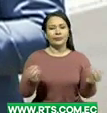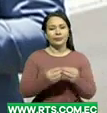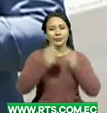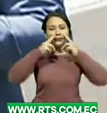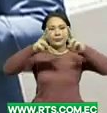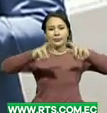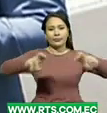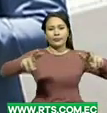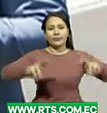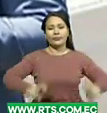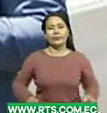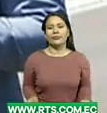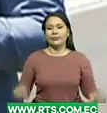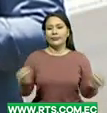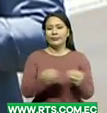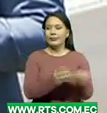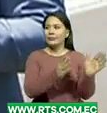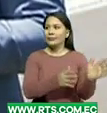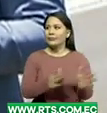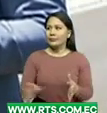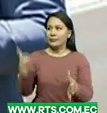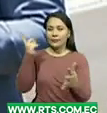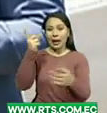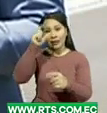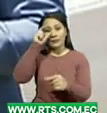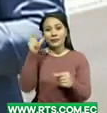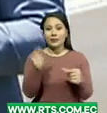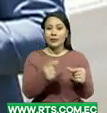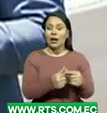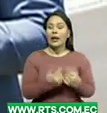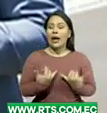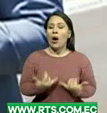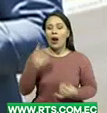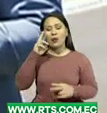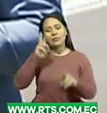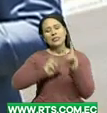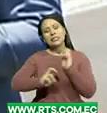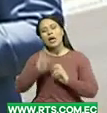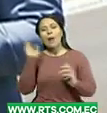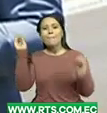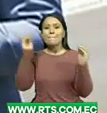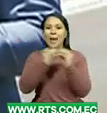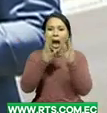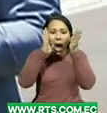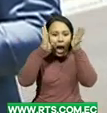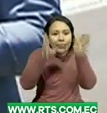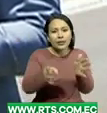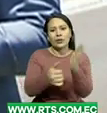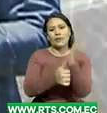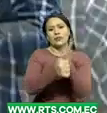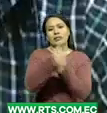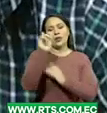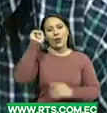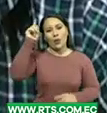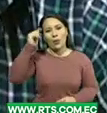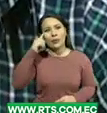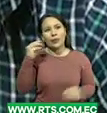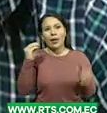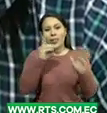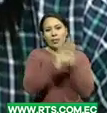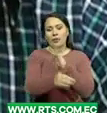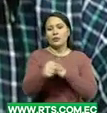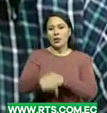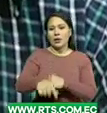la construcción de otra unidad de la Fiscalía a fin de descentralizar la atención en el Ministerio Público. Aquí en La